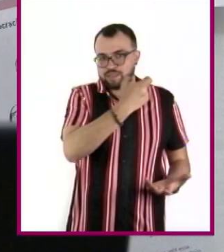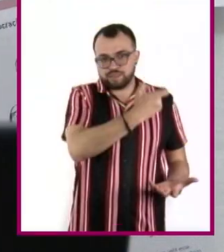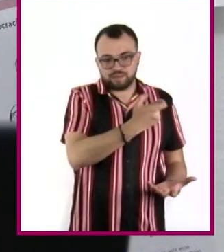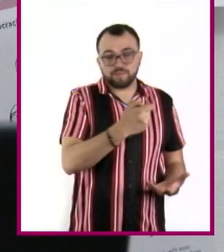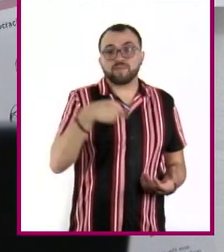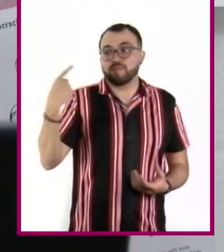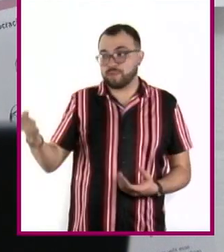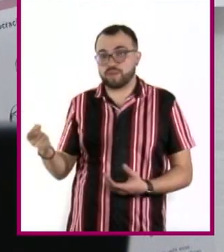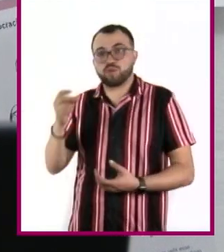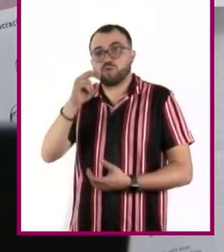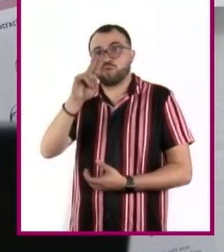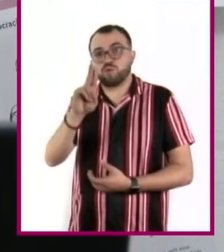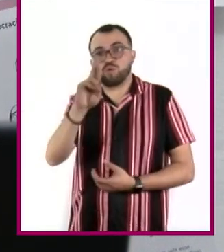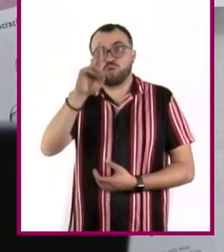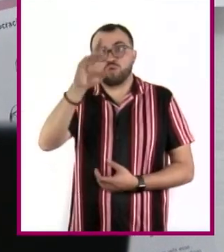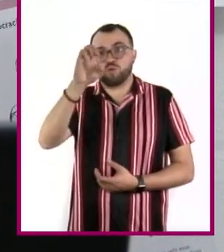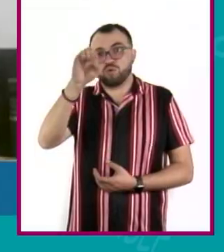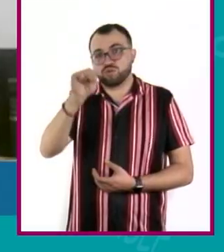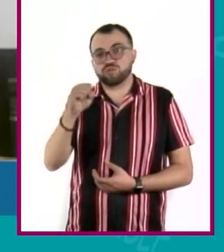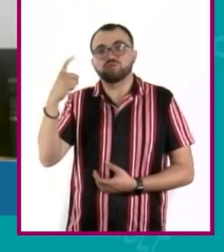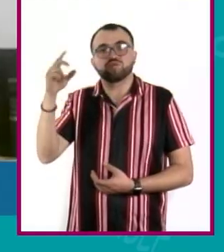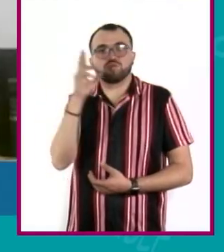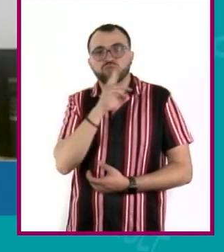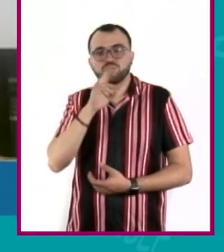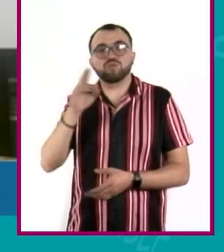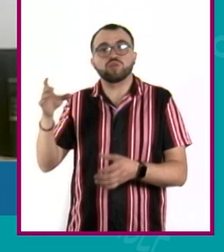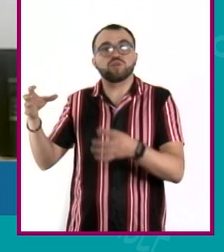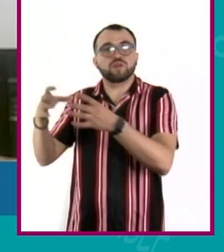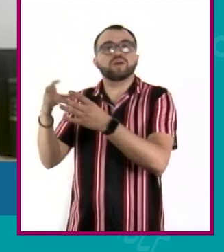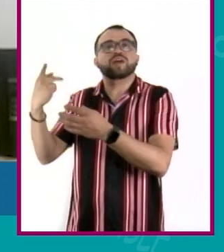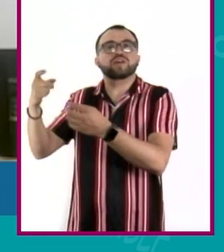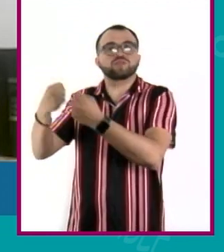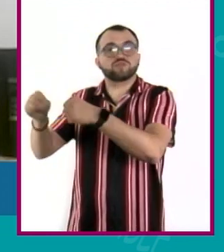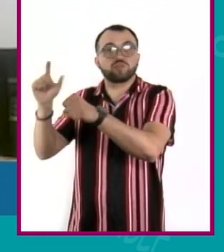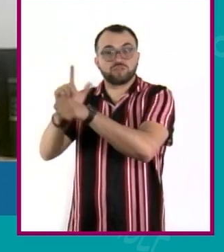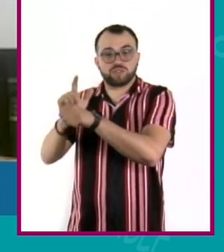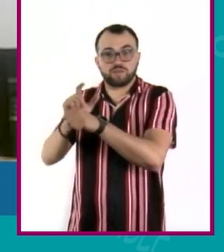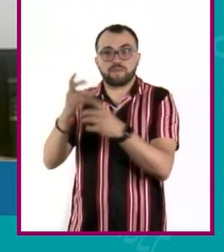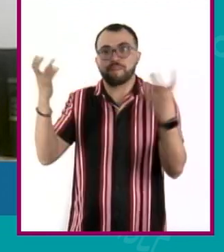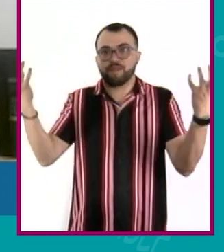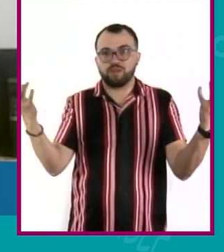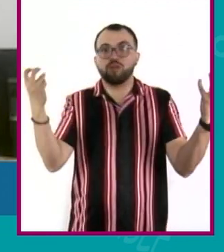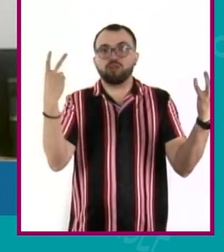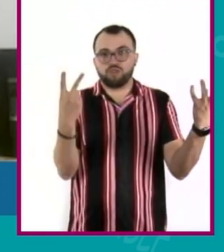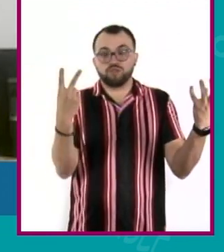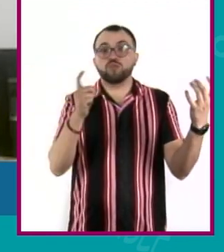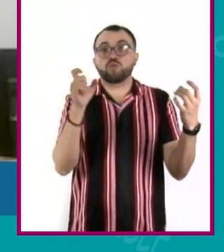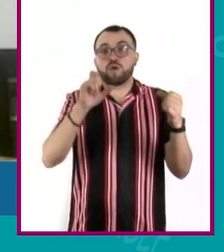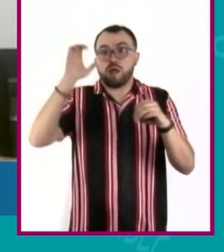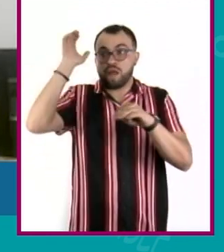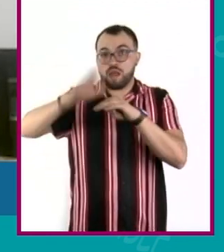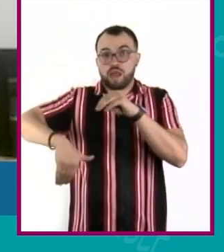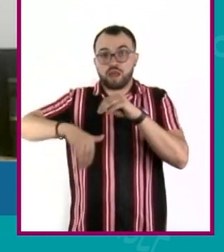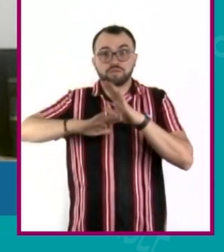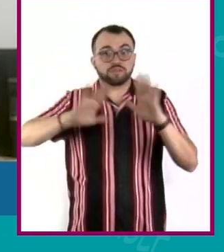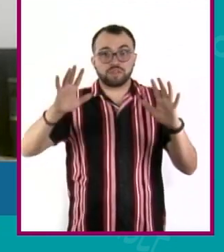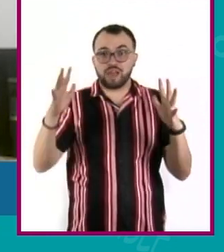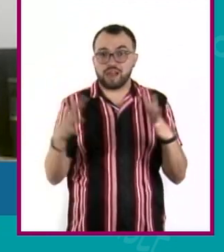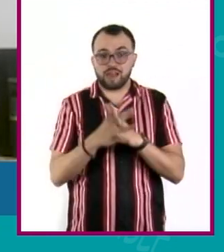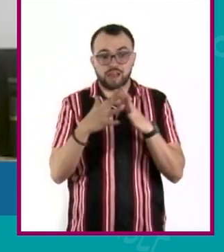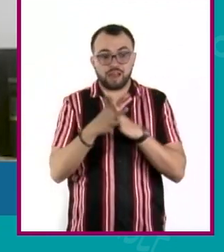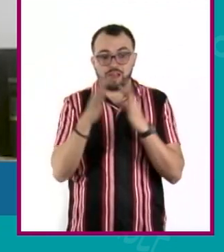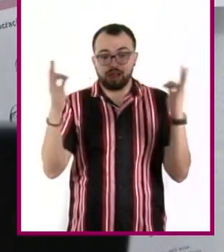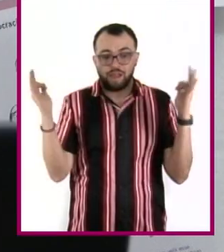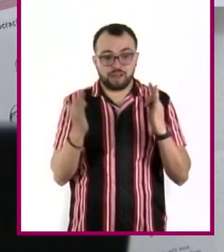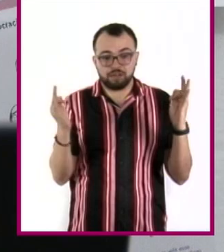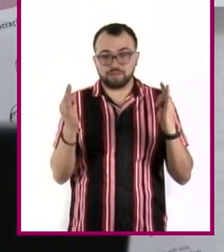Socialistas Soviéticas desde una perspectiva socialista. Cuando termina la Guerra Fría, cuando implota el centro articulador del sistema socialista